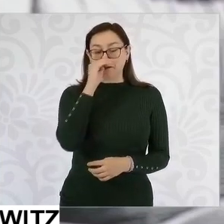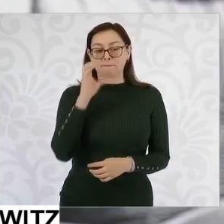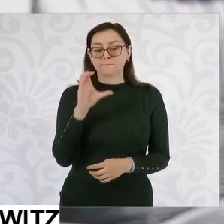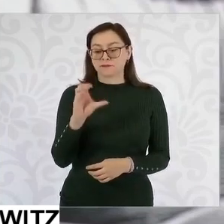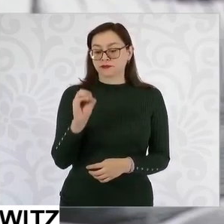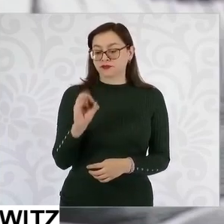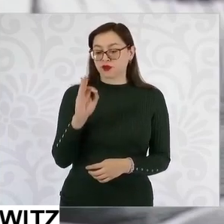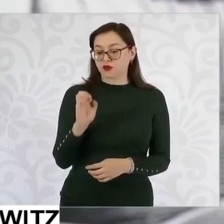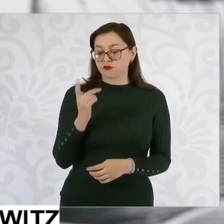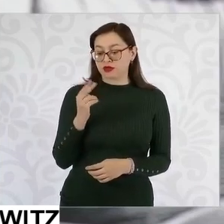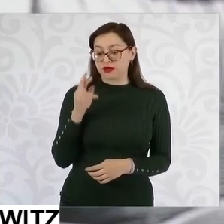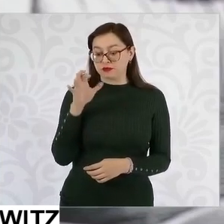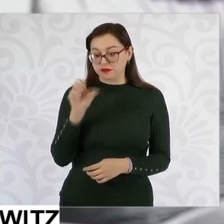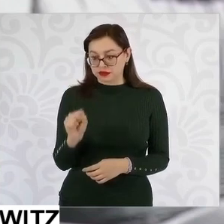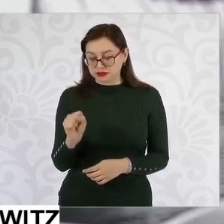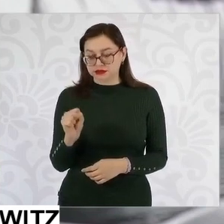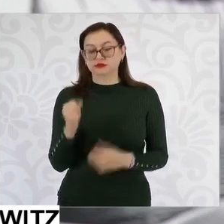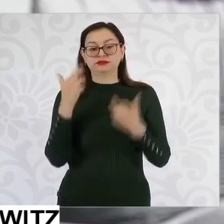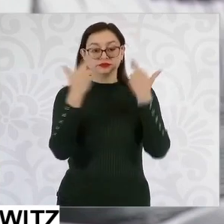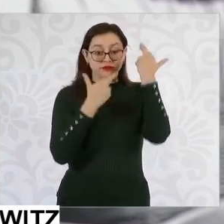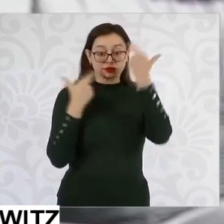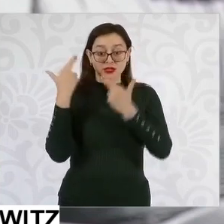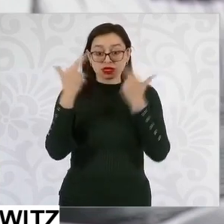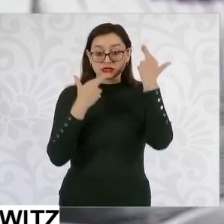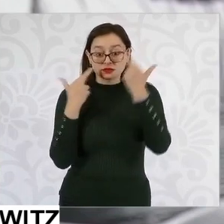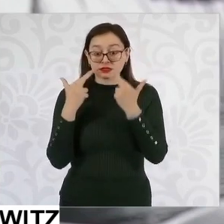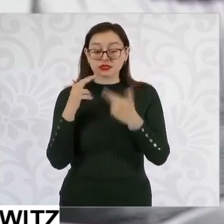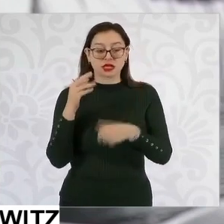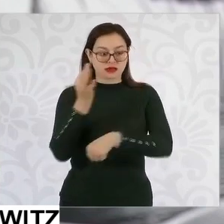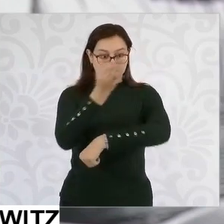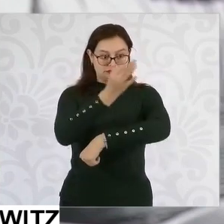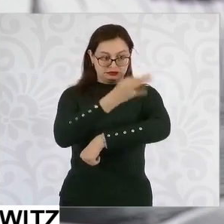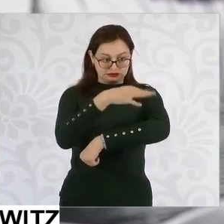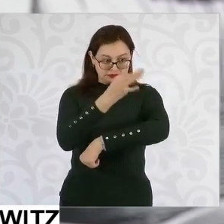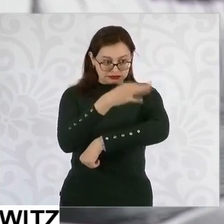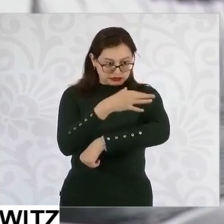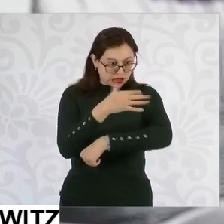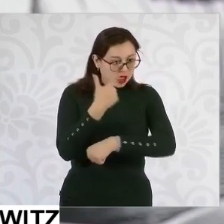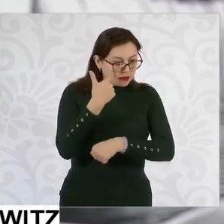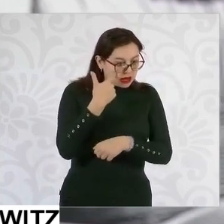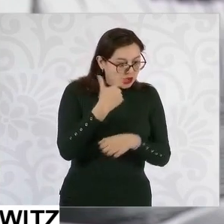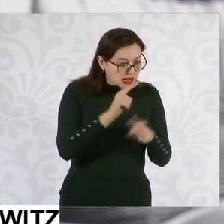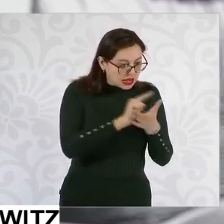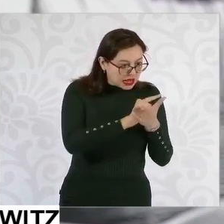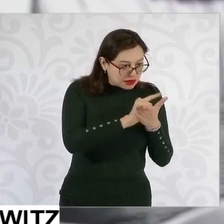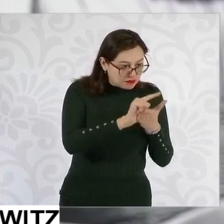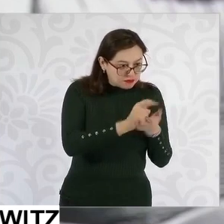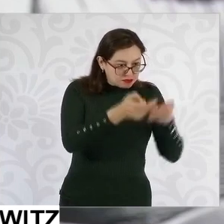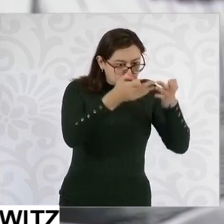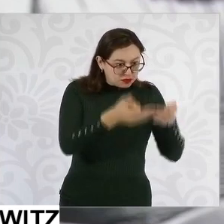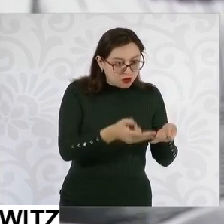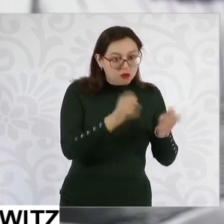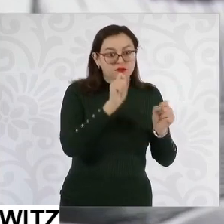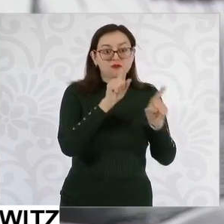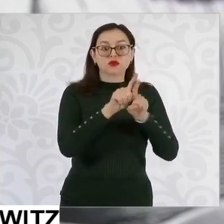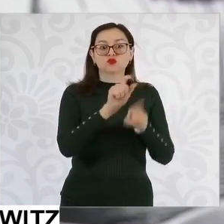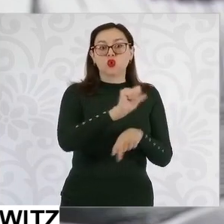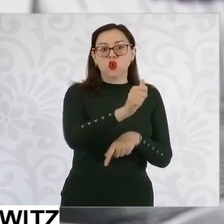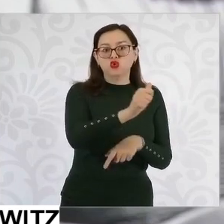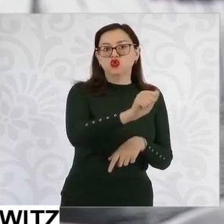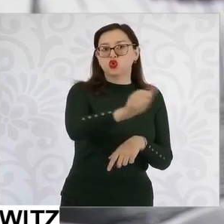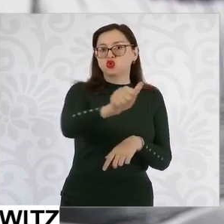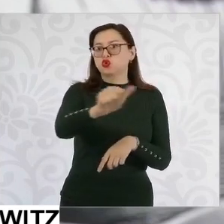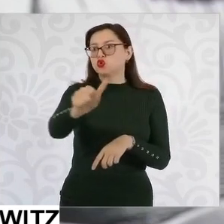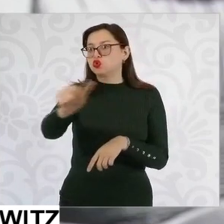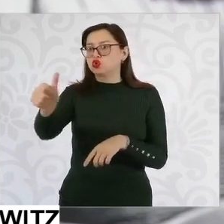de esterilidad, no nada más en esta central de mezclas, sino en distintas centrales de mezclas